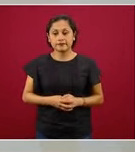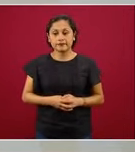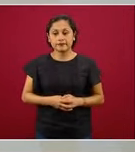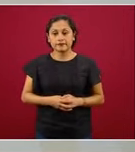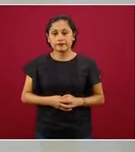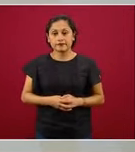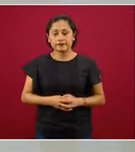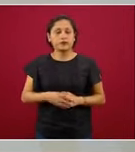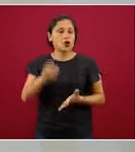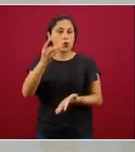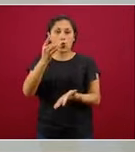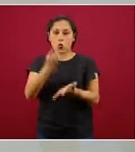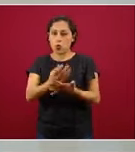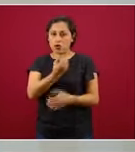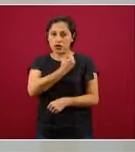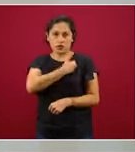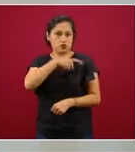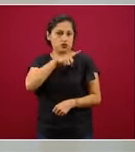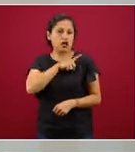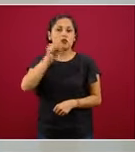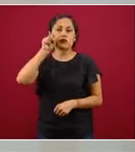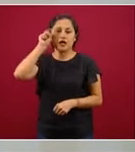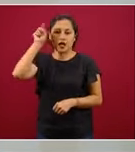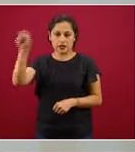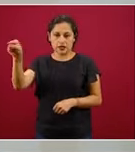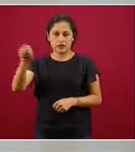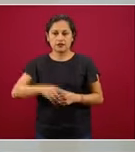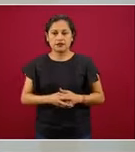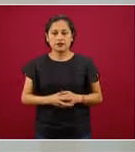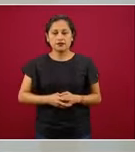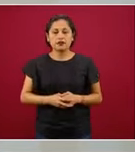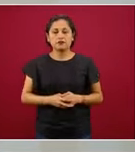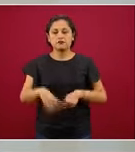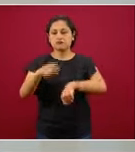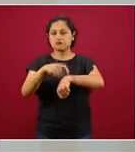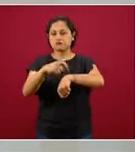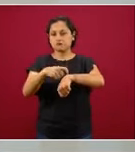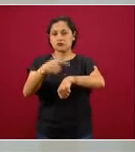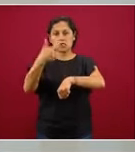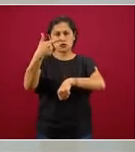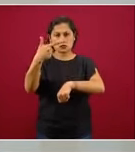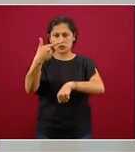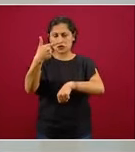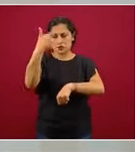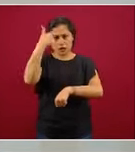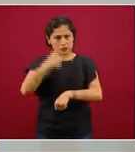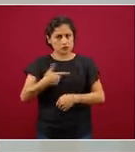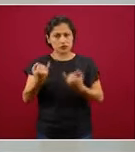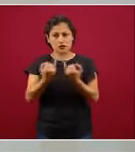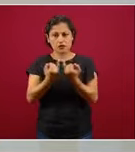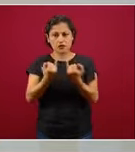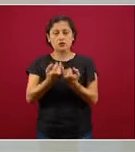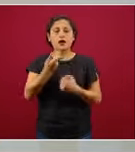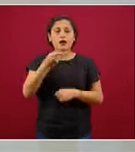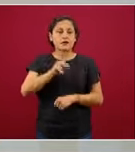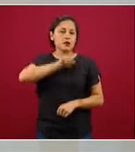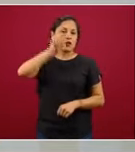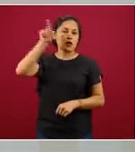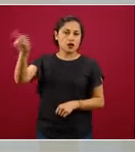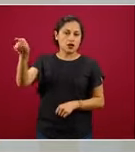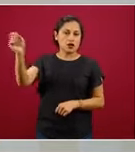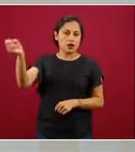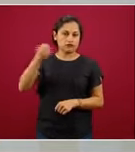Solo la de salud, solo la de salud va a ser desde Chiapas, a las 7 horas, 19 horas, pero desde